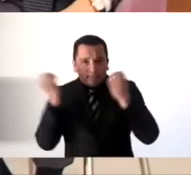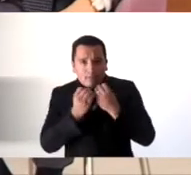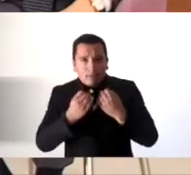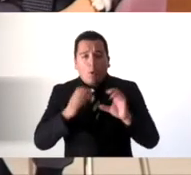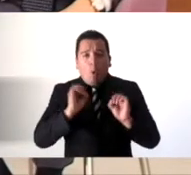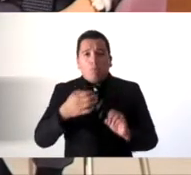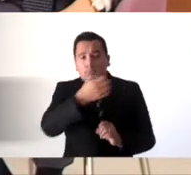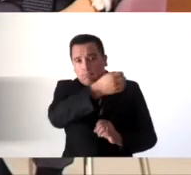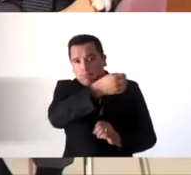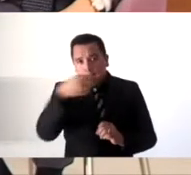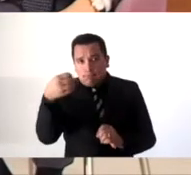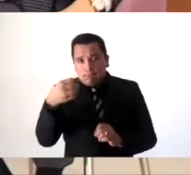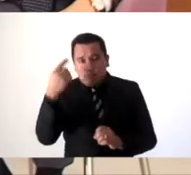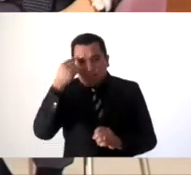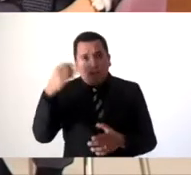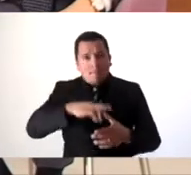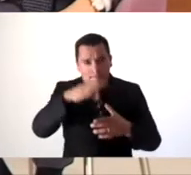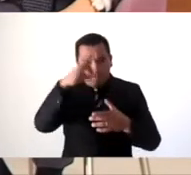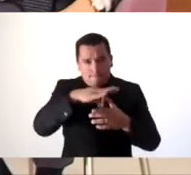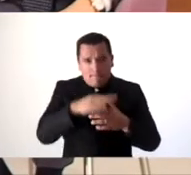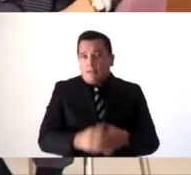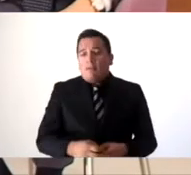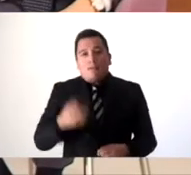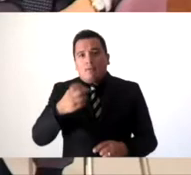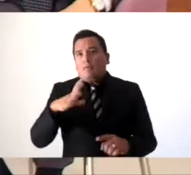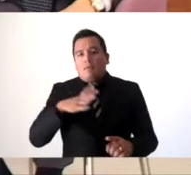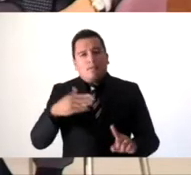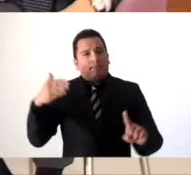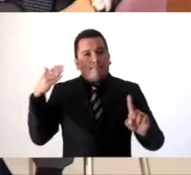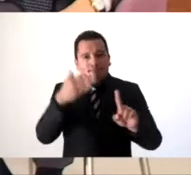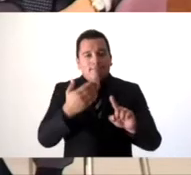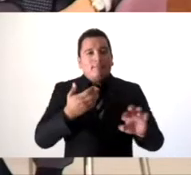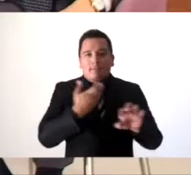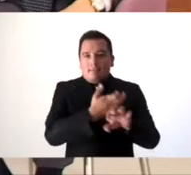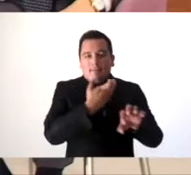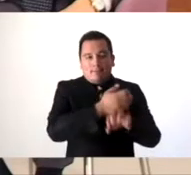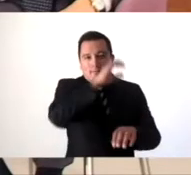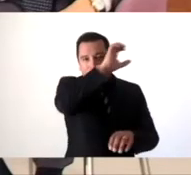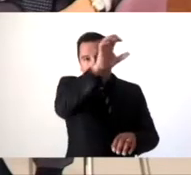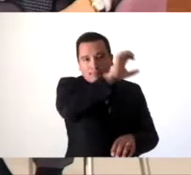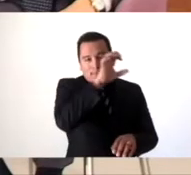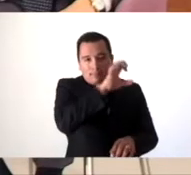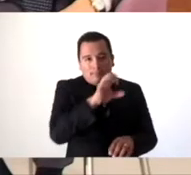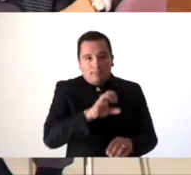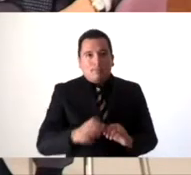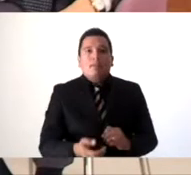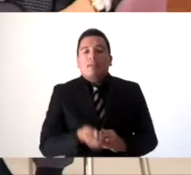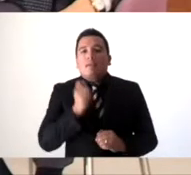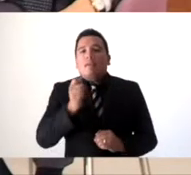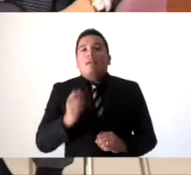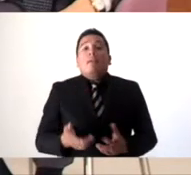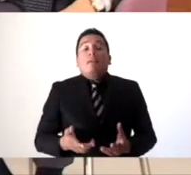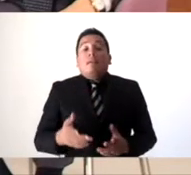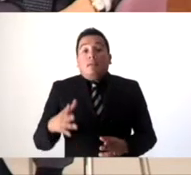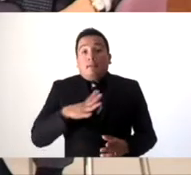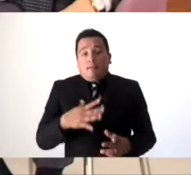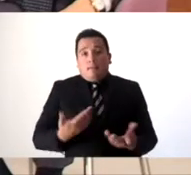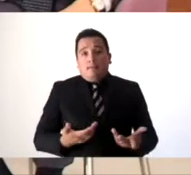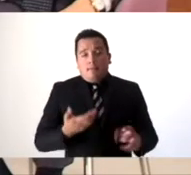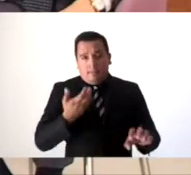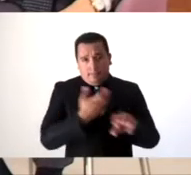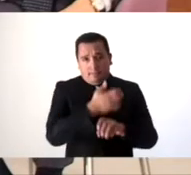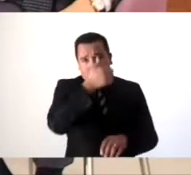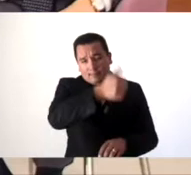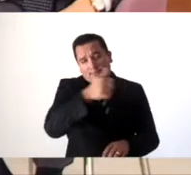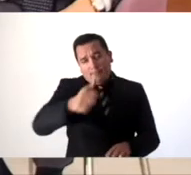la organización electoral también se basa en este modelo de federalismo. ¿Y eso qué implica? Que si cada entidad federativa